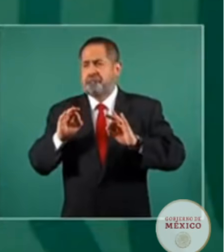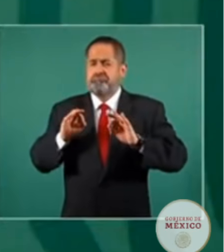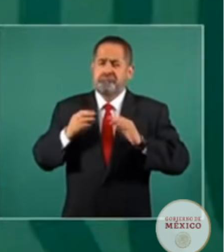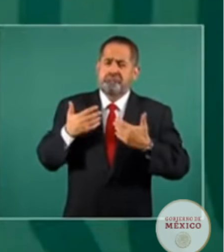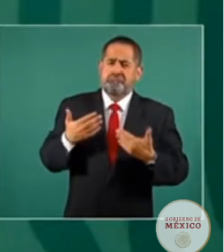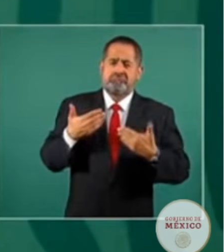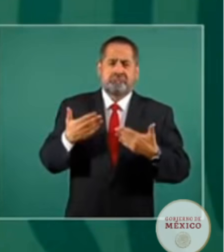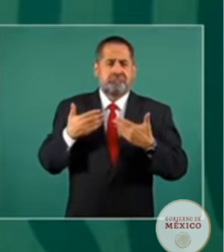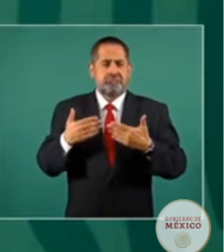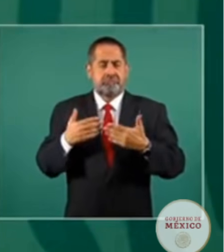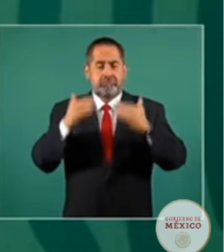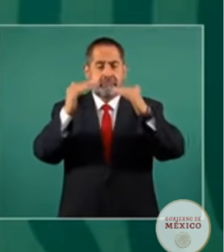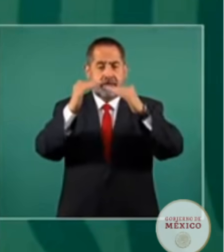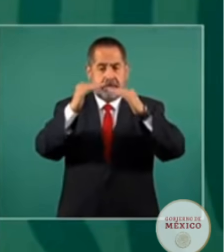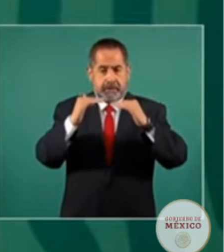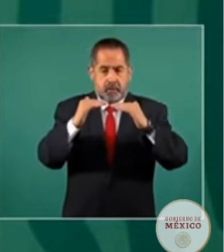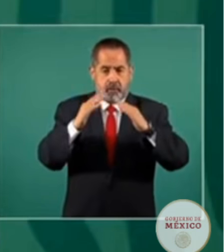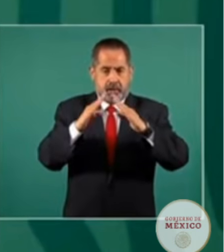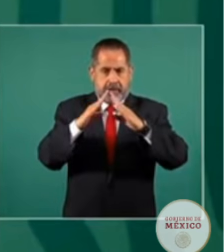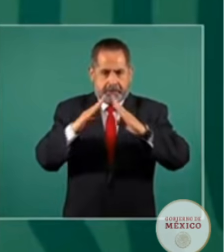muy bien.